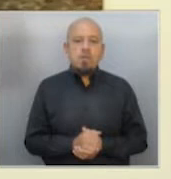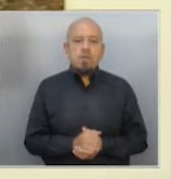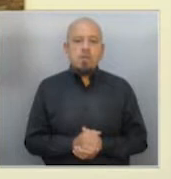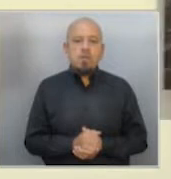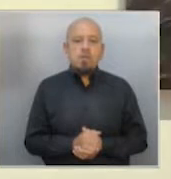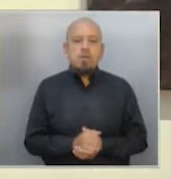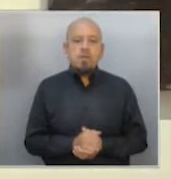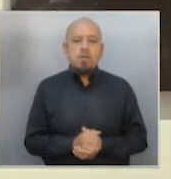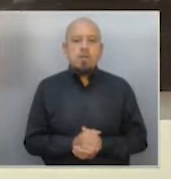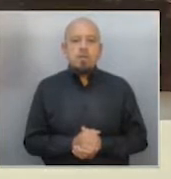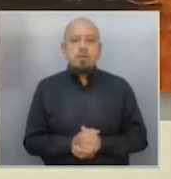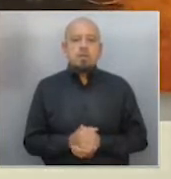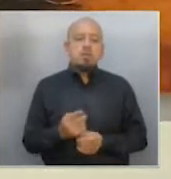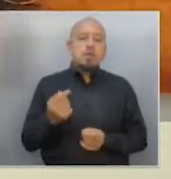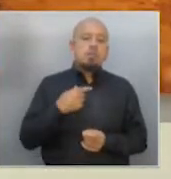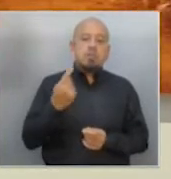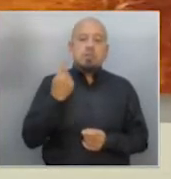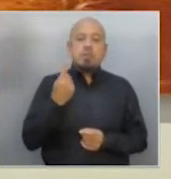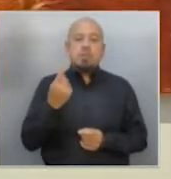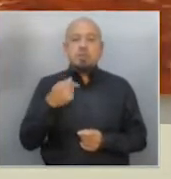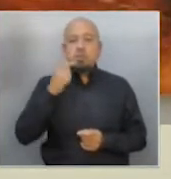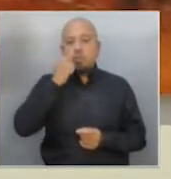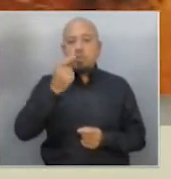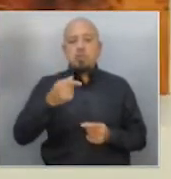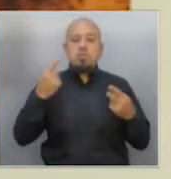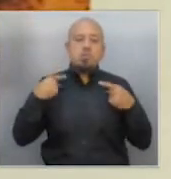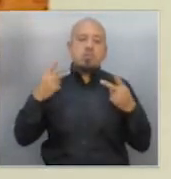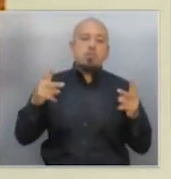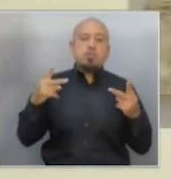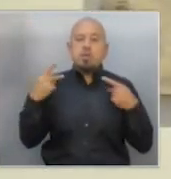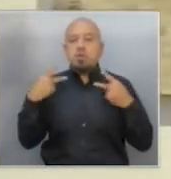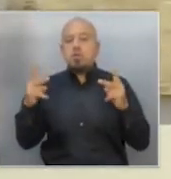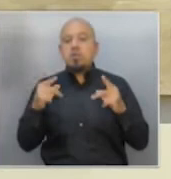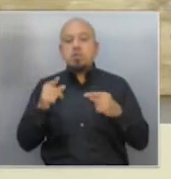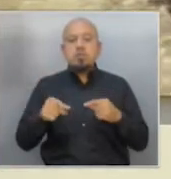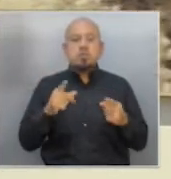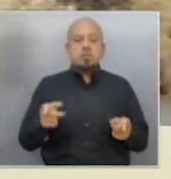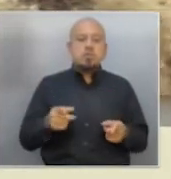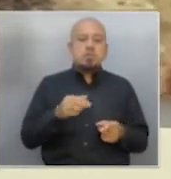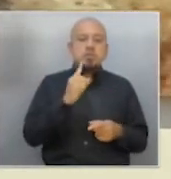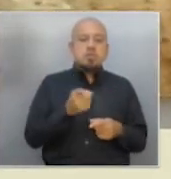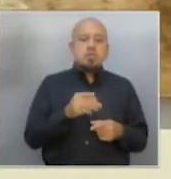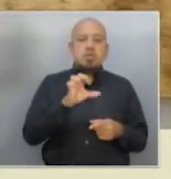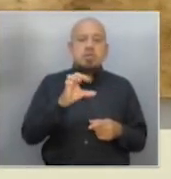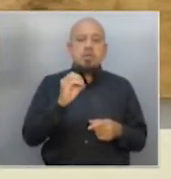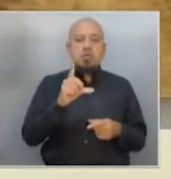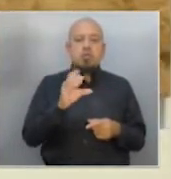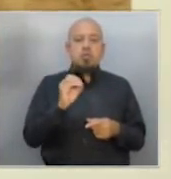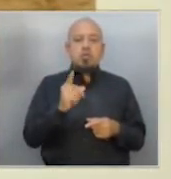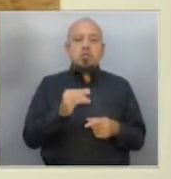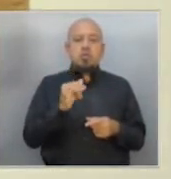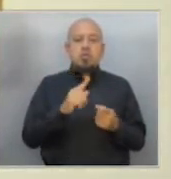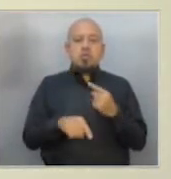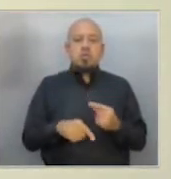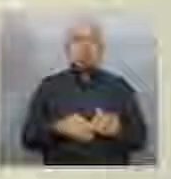Mi primera asociación, porque a mí me gusta mucho cuando viajo eso, prestar atención a la geología de los lugares, ¿no? En ese sentido, a las